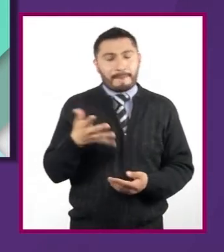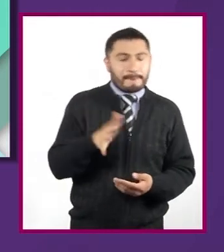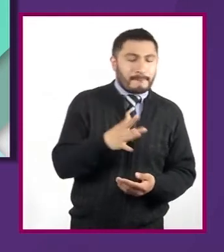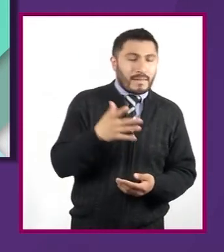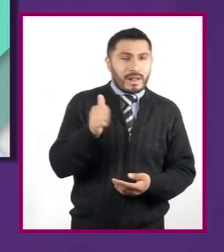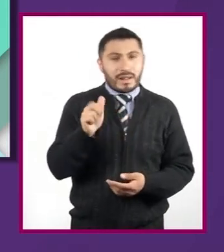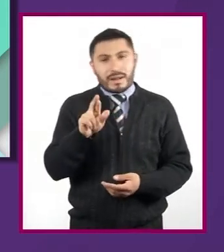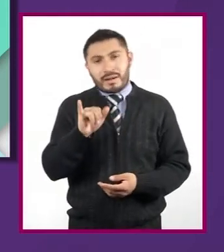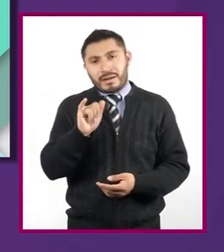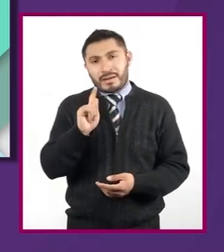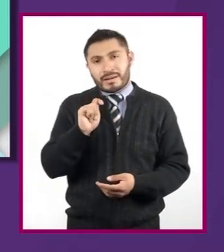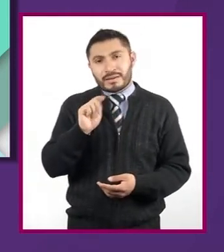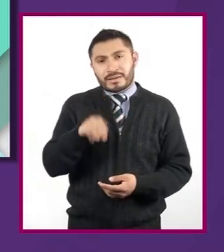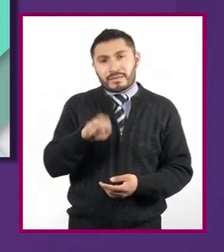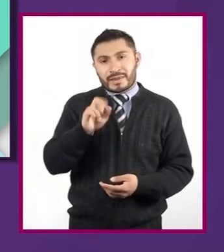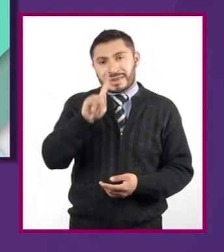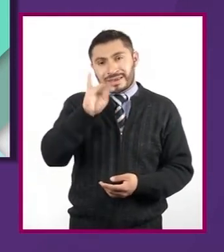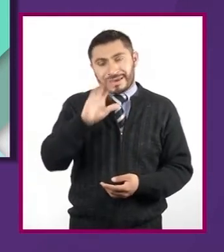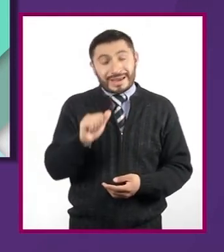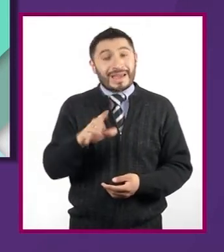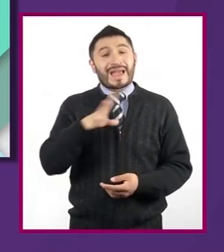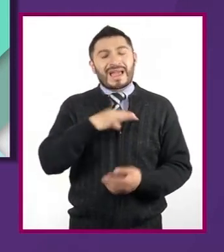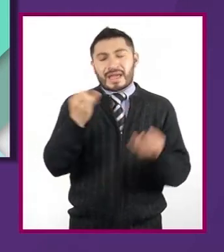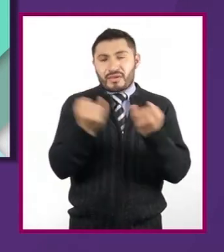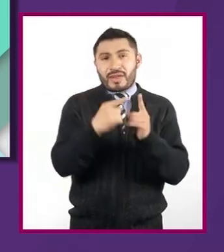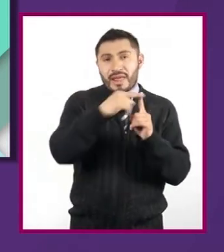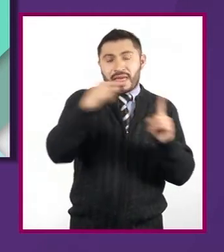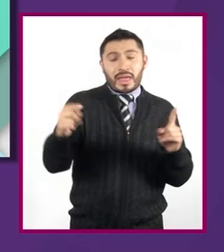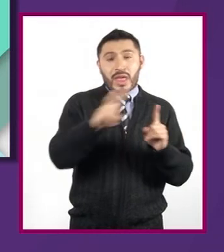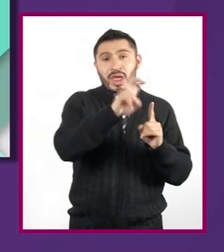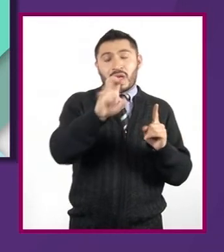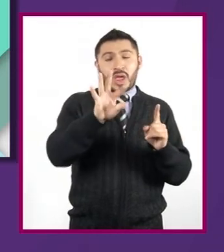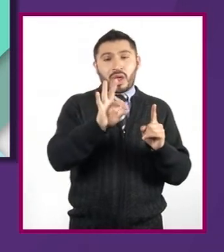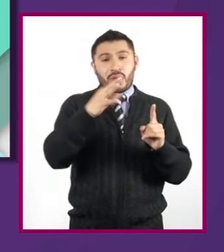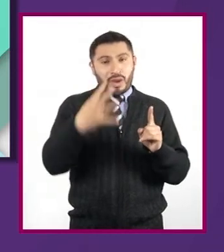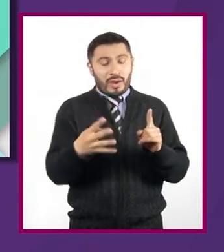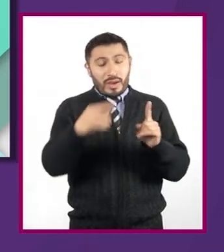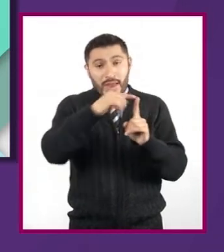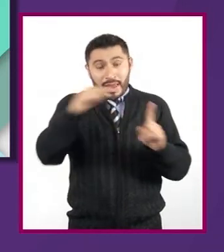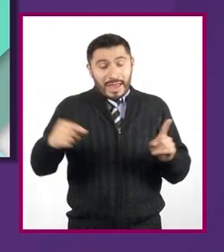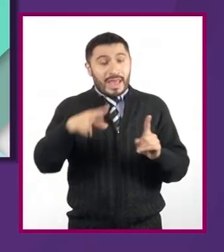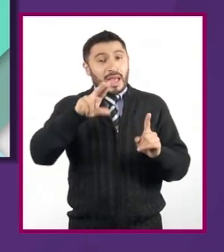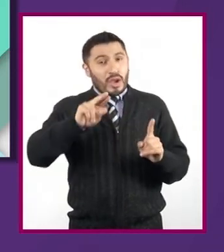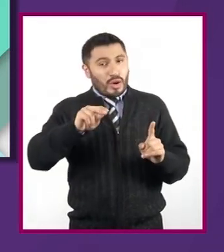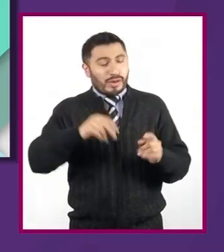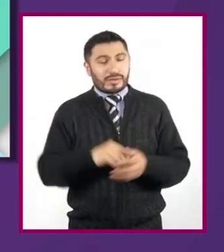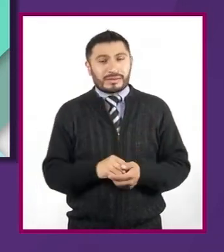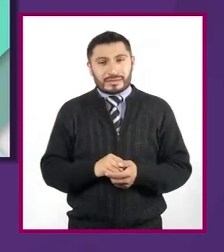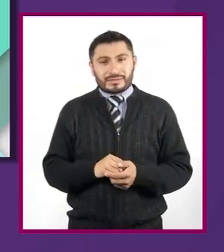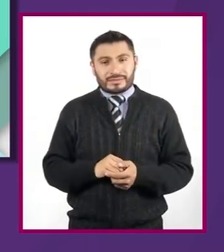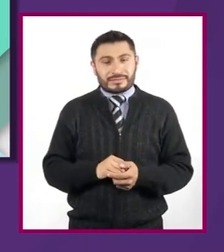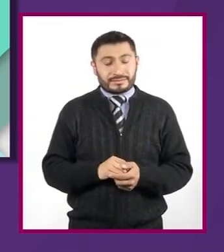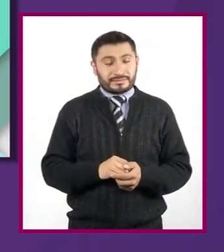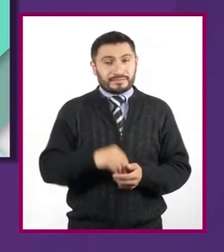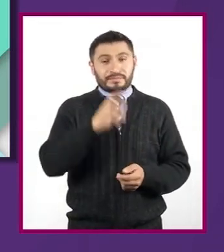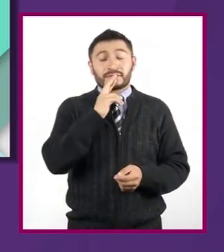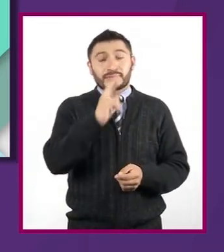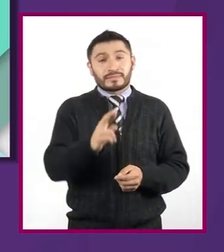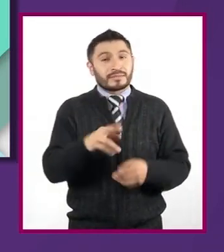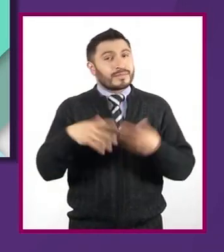aritmética es igual a la división de 244 entre 80 y nos dará